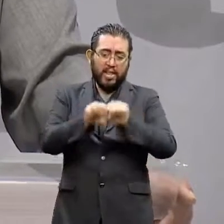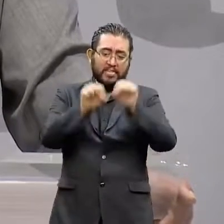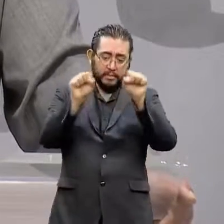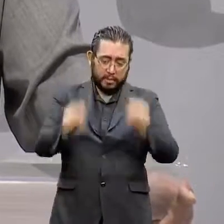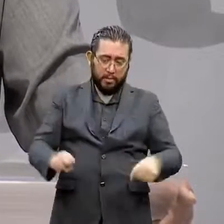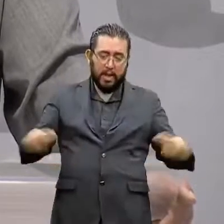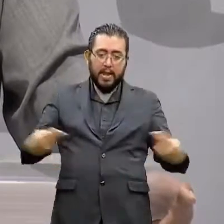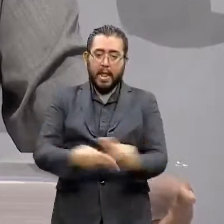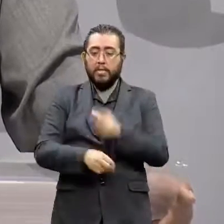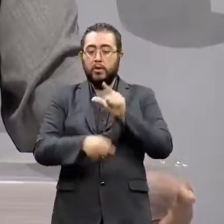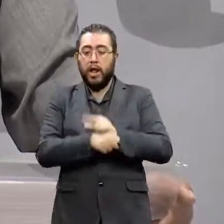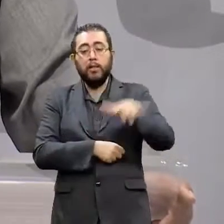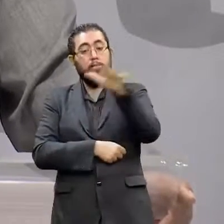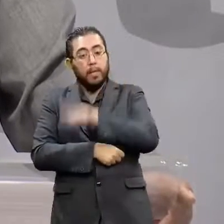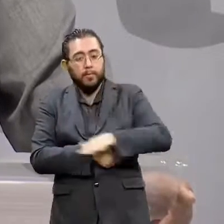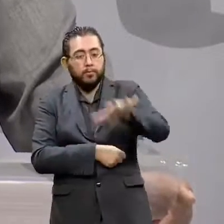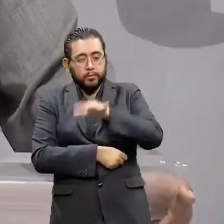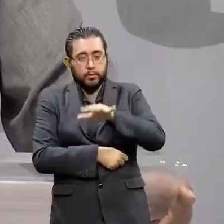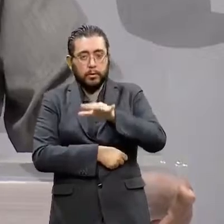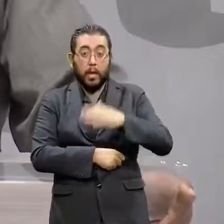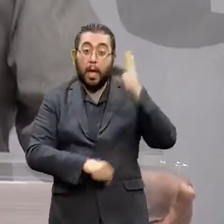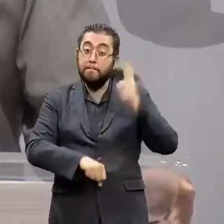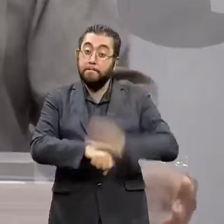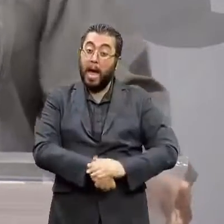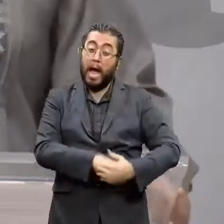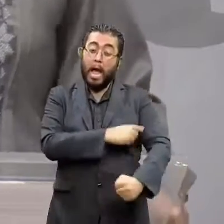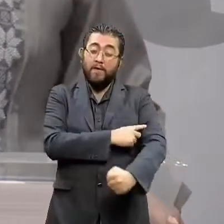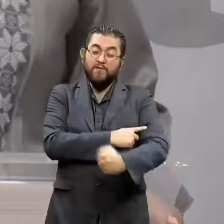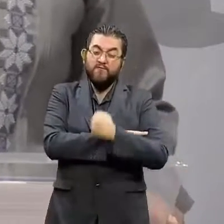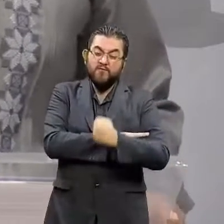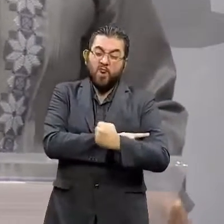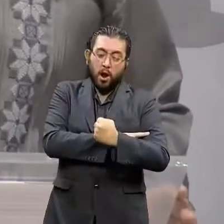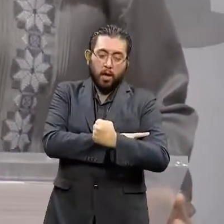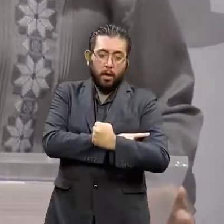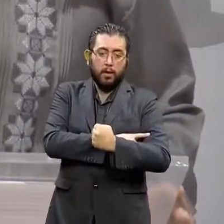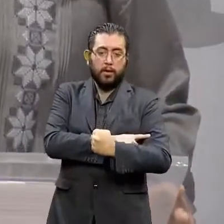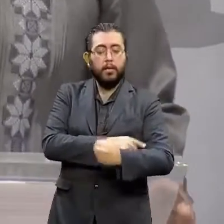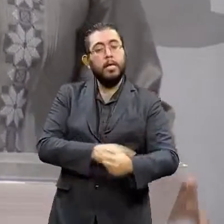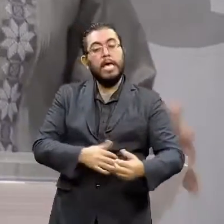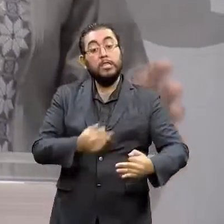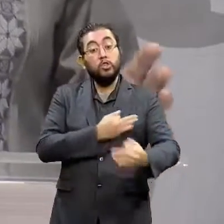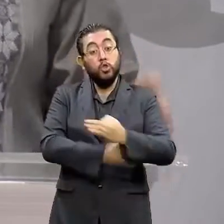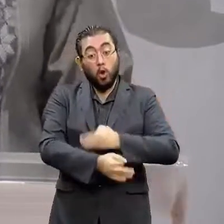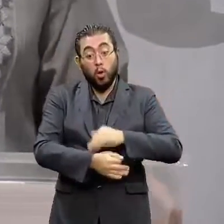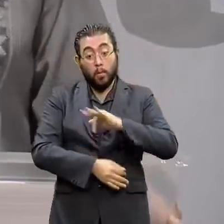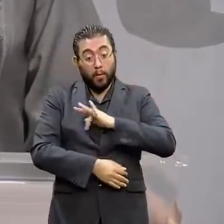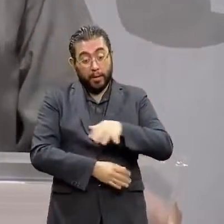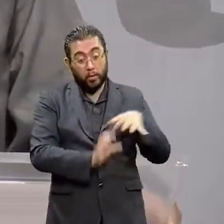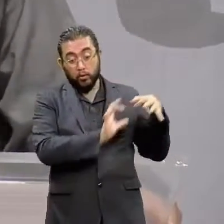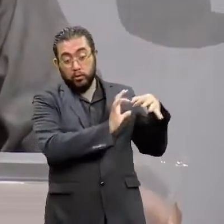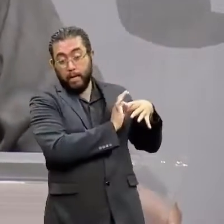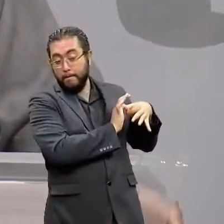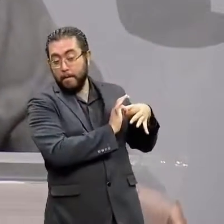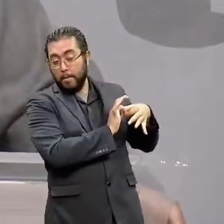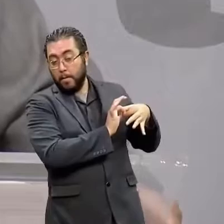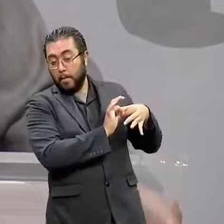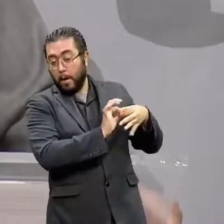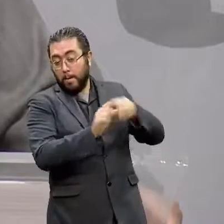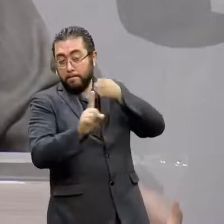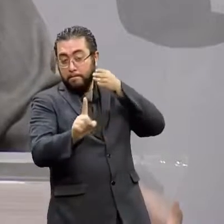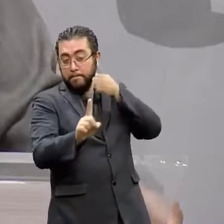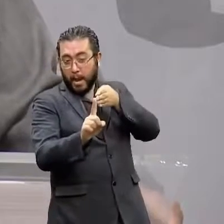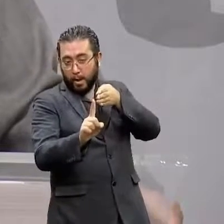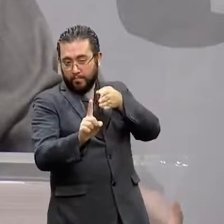para que tenga mayor fuerza institucional y todos caminemos en la misma dirección con la